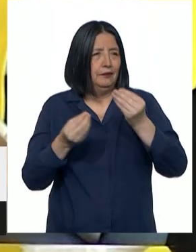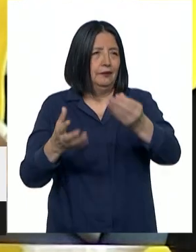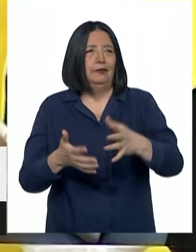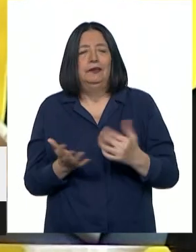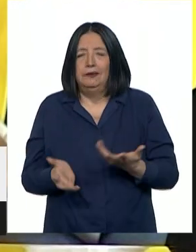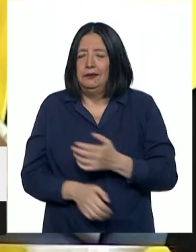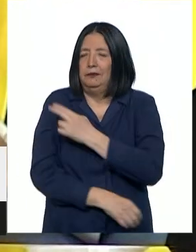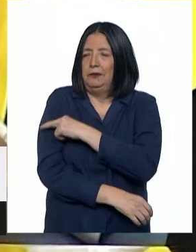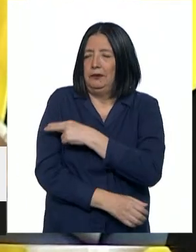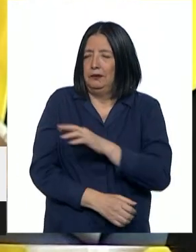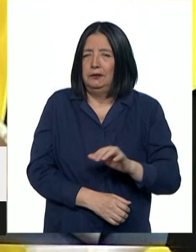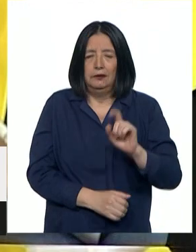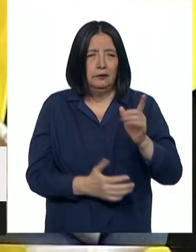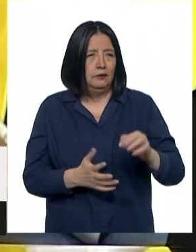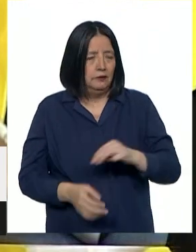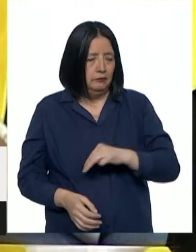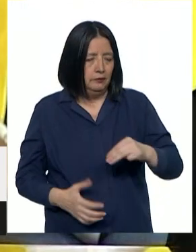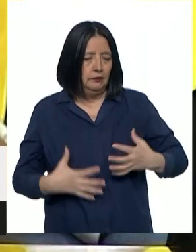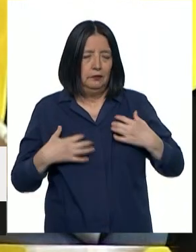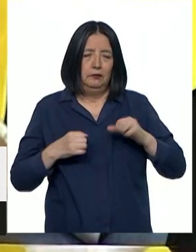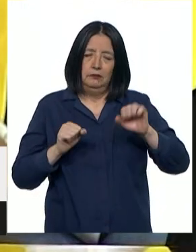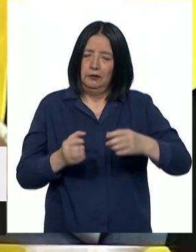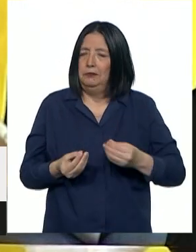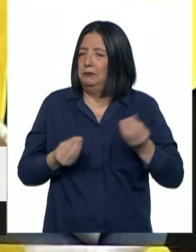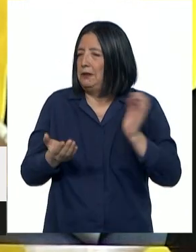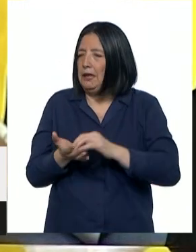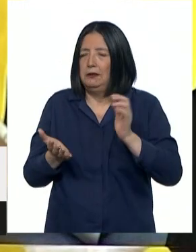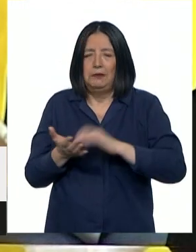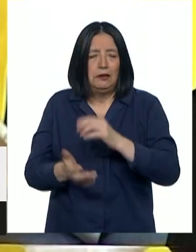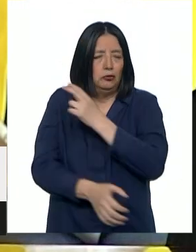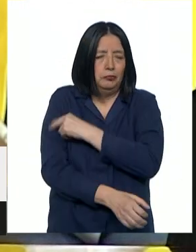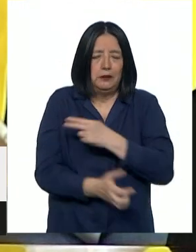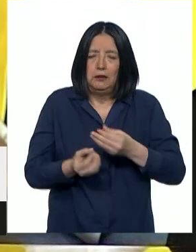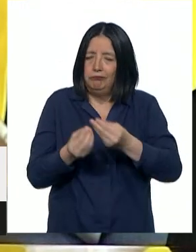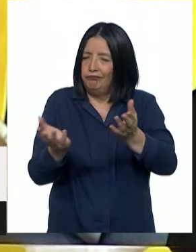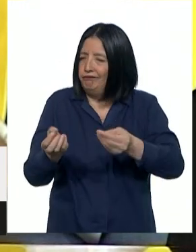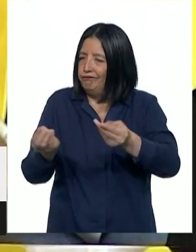hace poco, y el ministro de Salud sigue entregando hospitales.